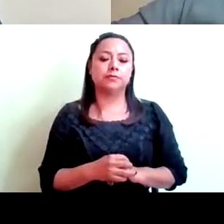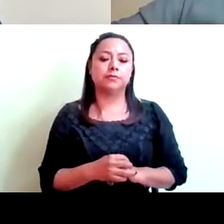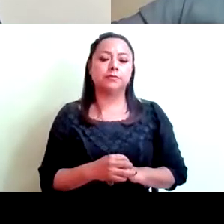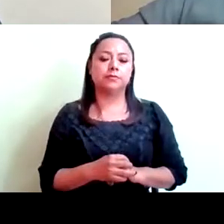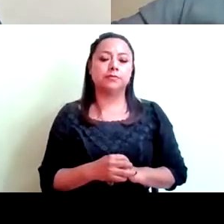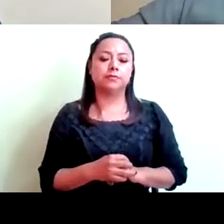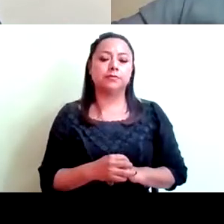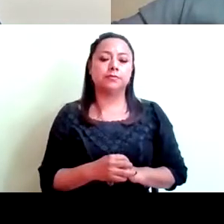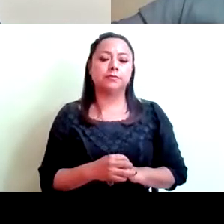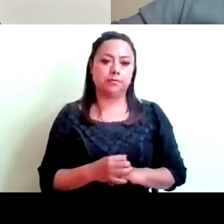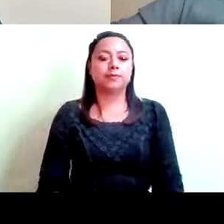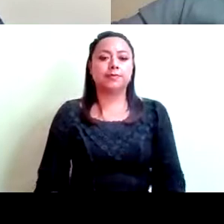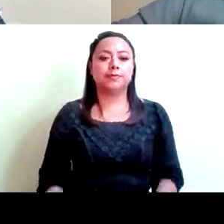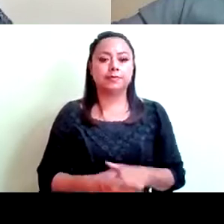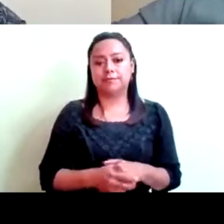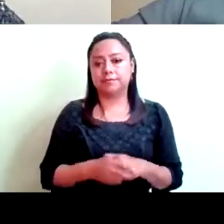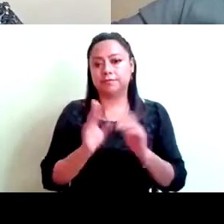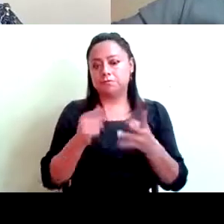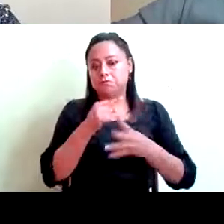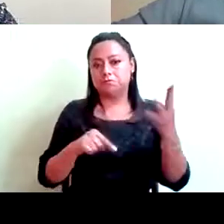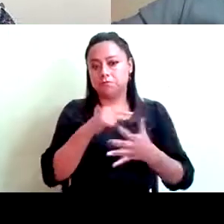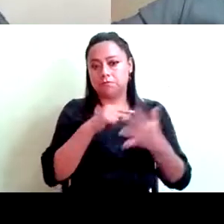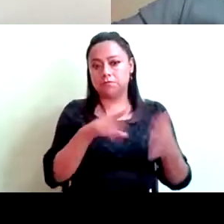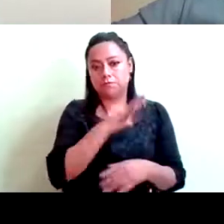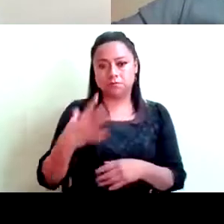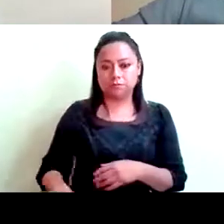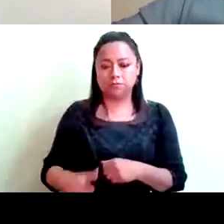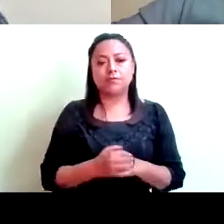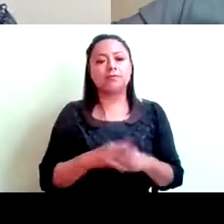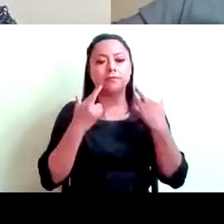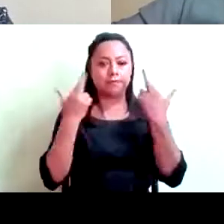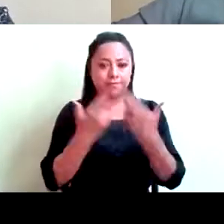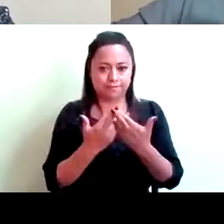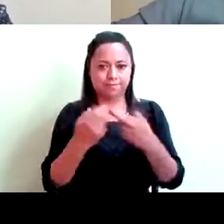le informo que se han agotado los asuntos a tratar para esta sesión virtual de trabajo.